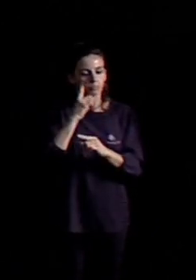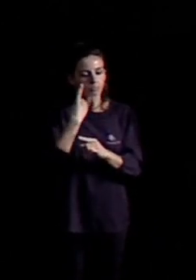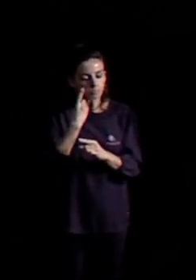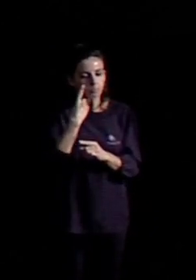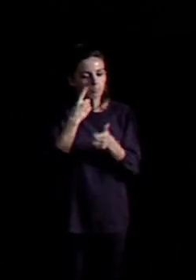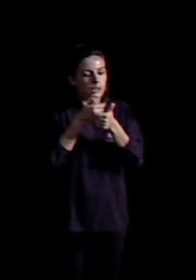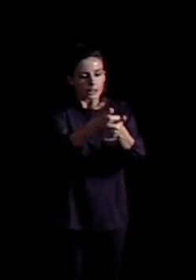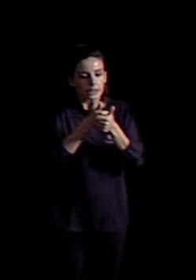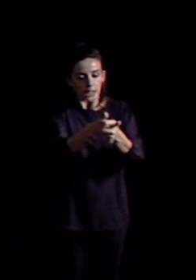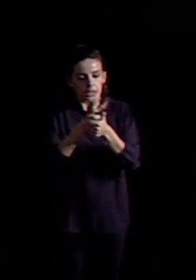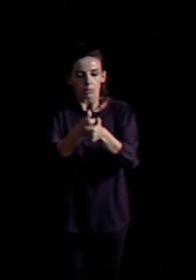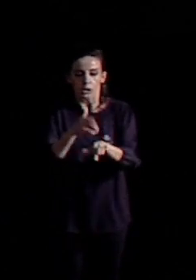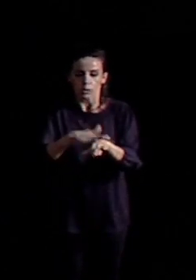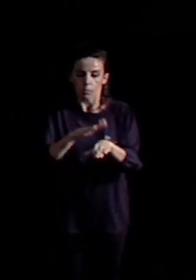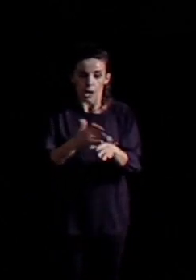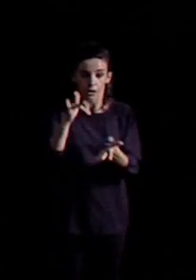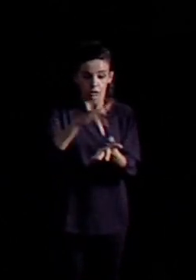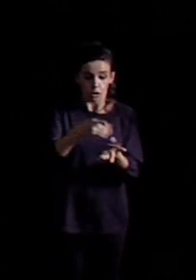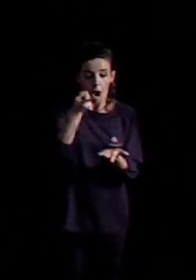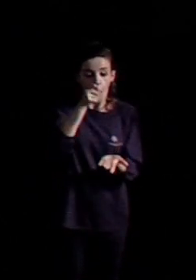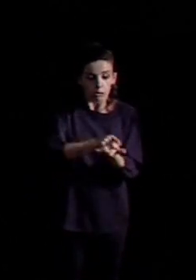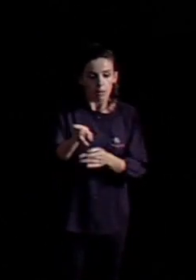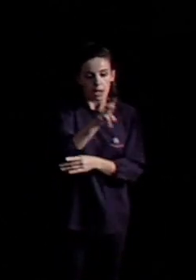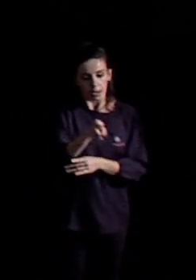evitar que este tipo de hechos se vuelvan a producir.